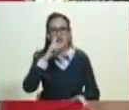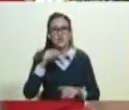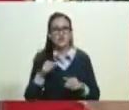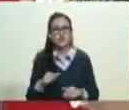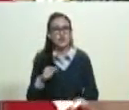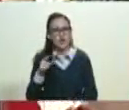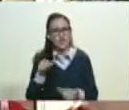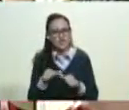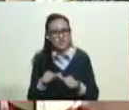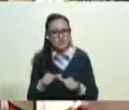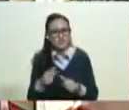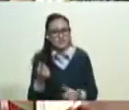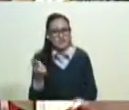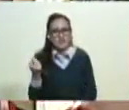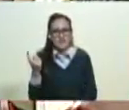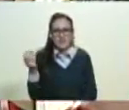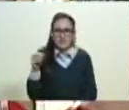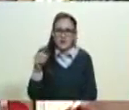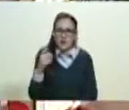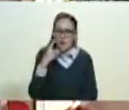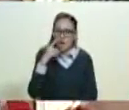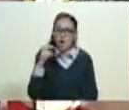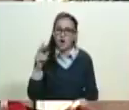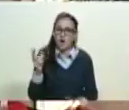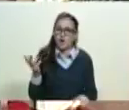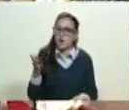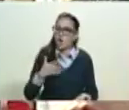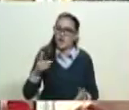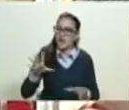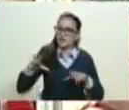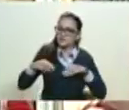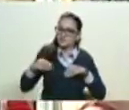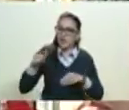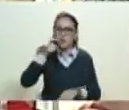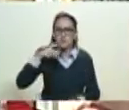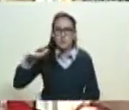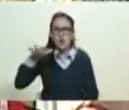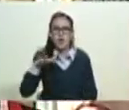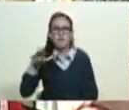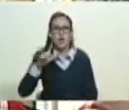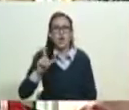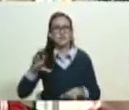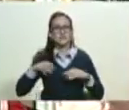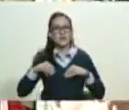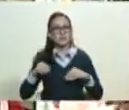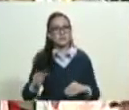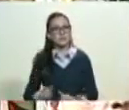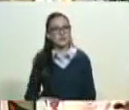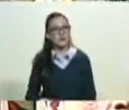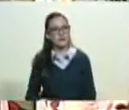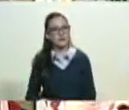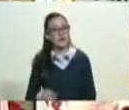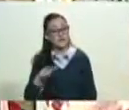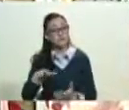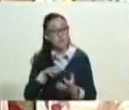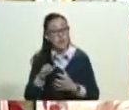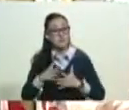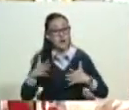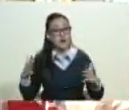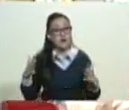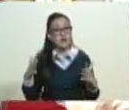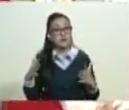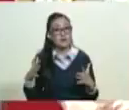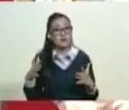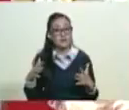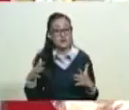les cuesta vernos porque no reconocen al pueblo. Esa es una tragedia que tenemos hoy nosotros. Les cuesta